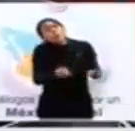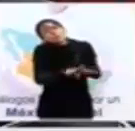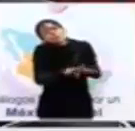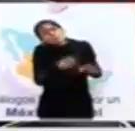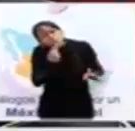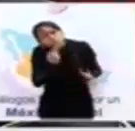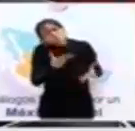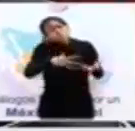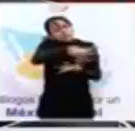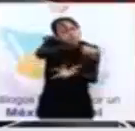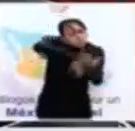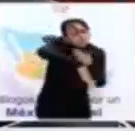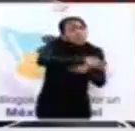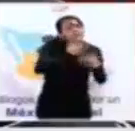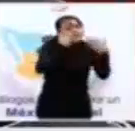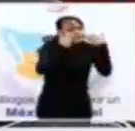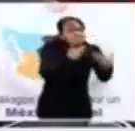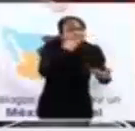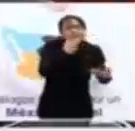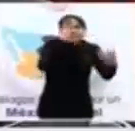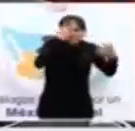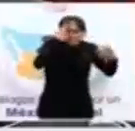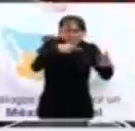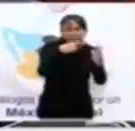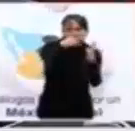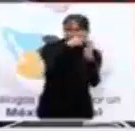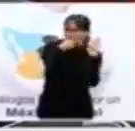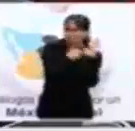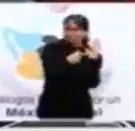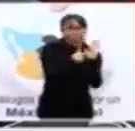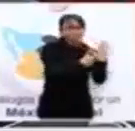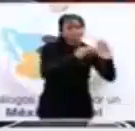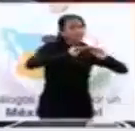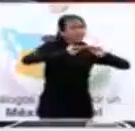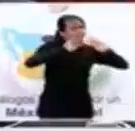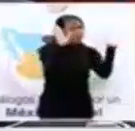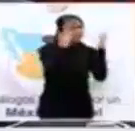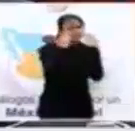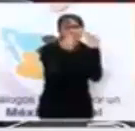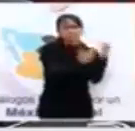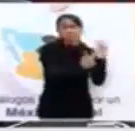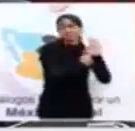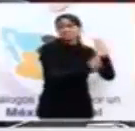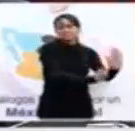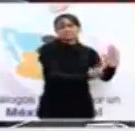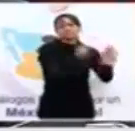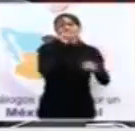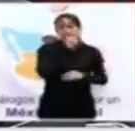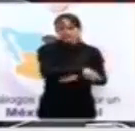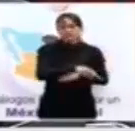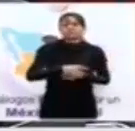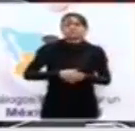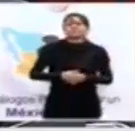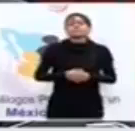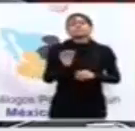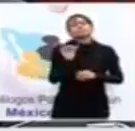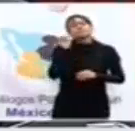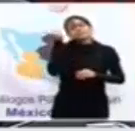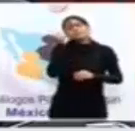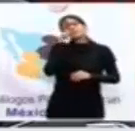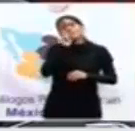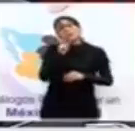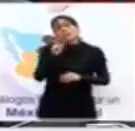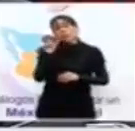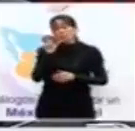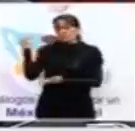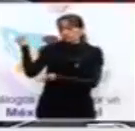y de normatividad. Y en ese proceso yo creo que también vale la pena, con esos